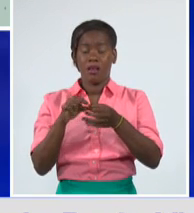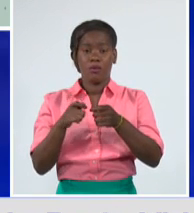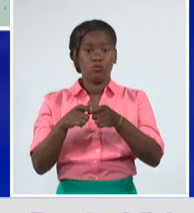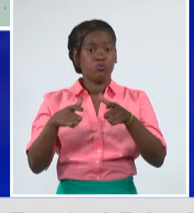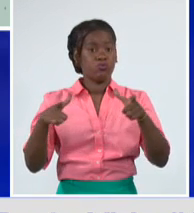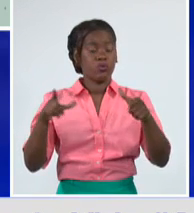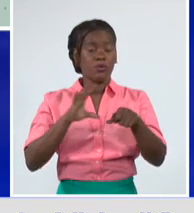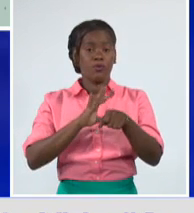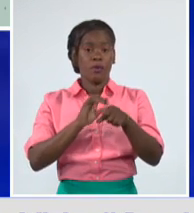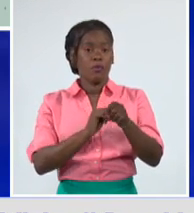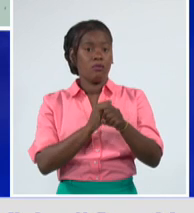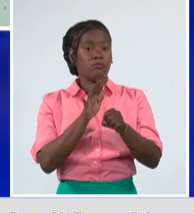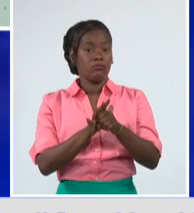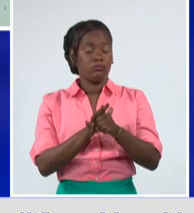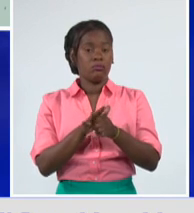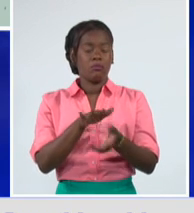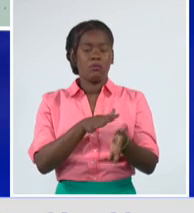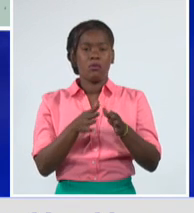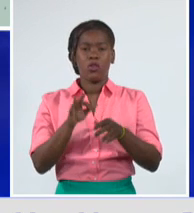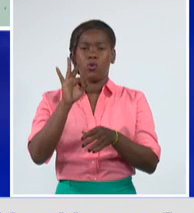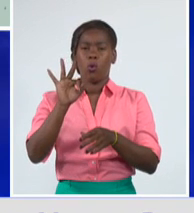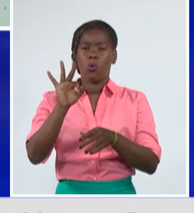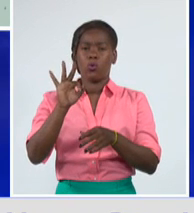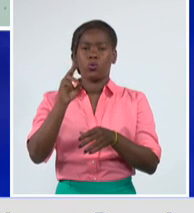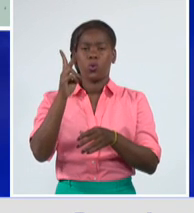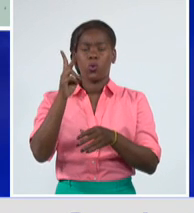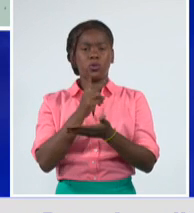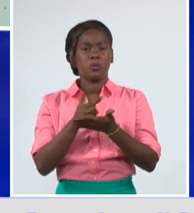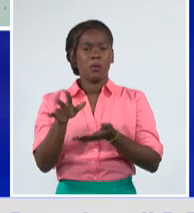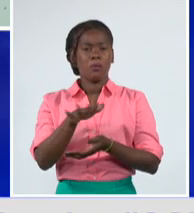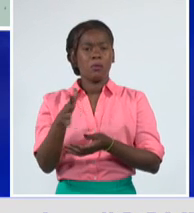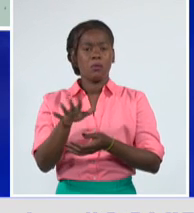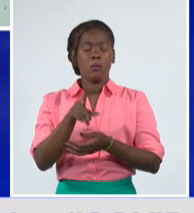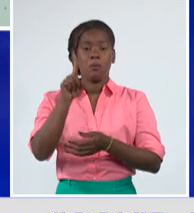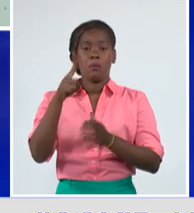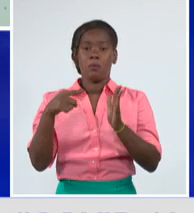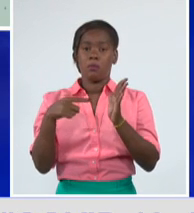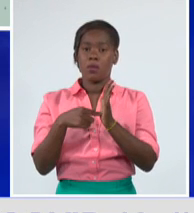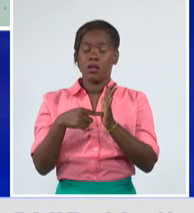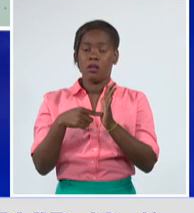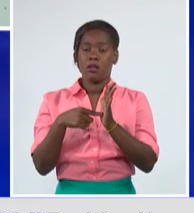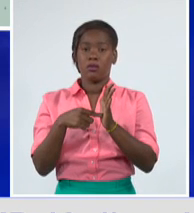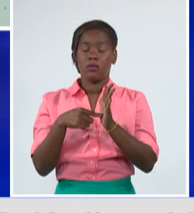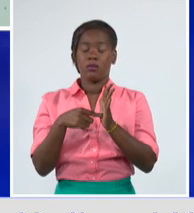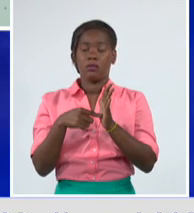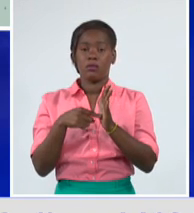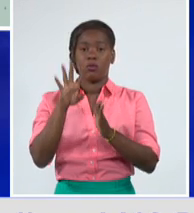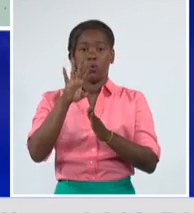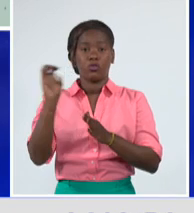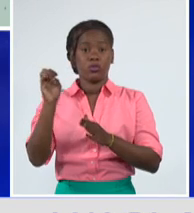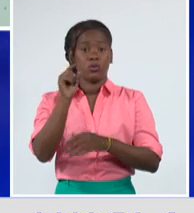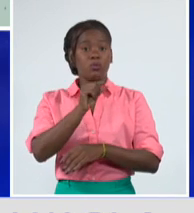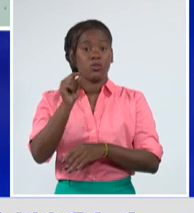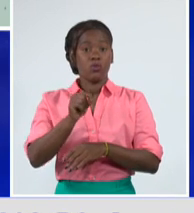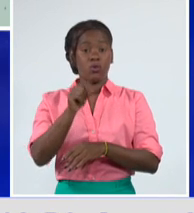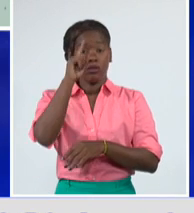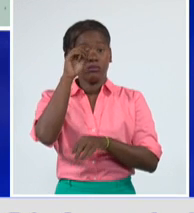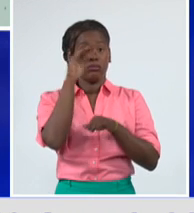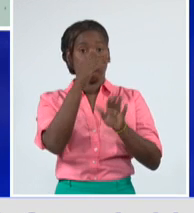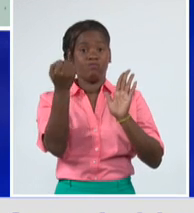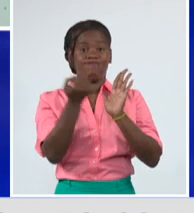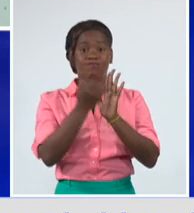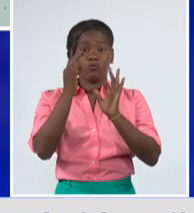días con más de 1.400 casos confirmados pediátricos diariamente, cifras muy